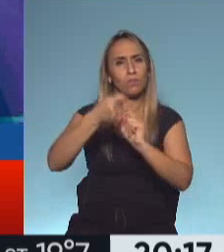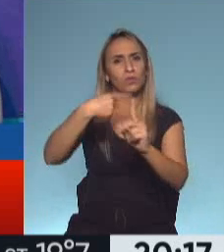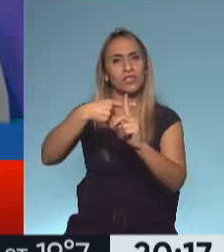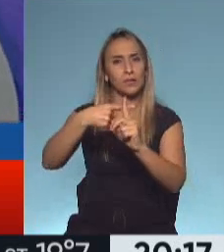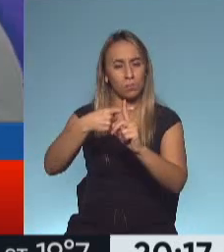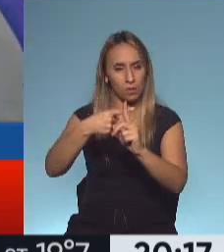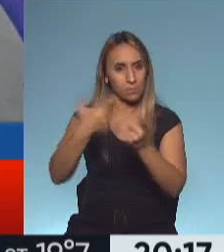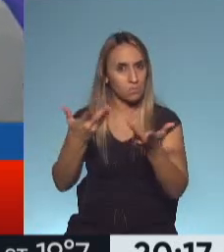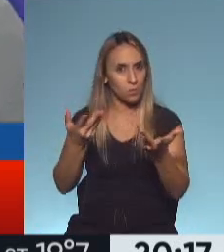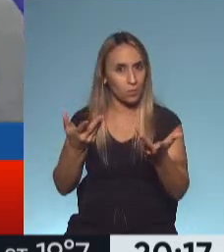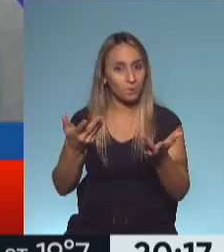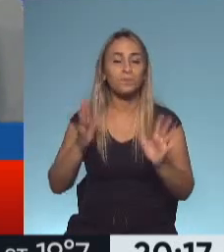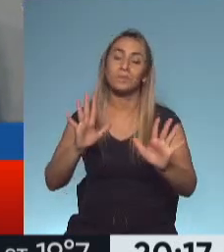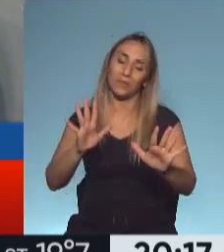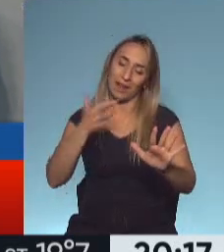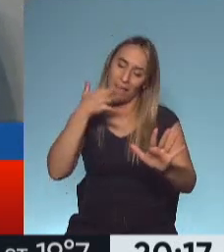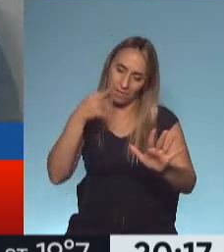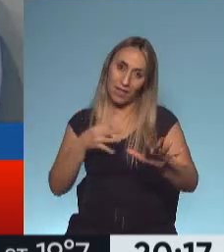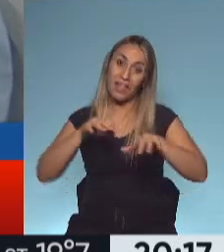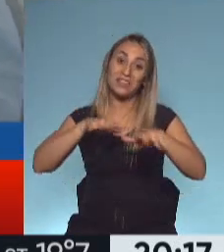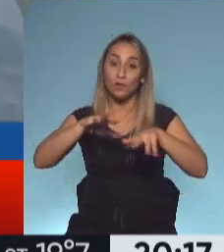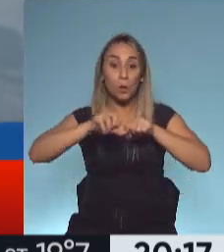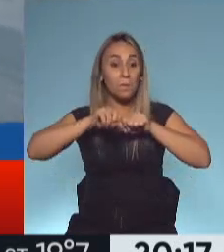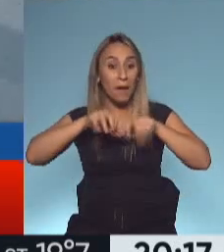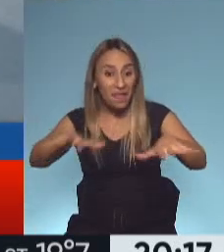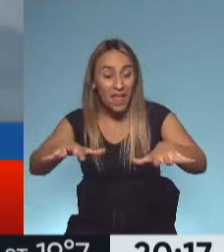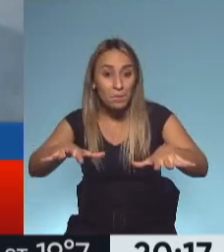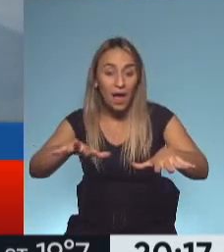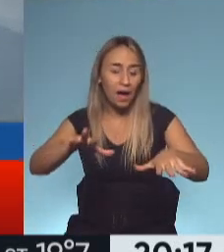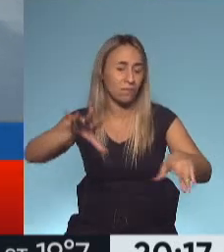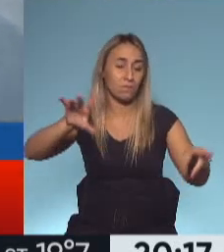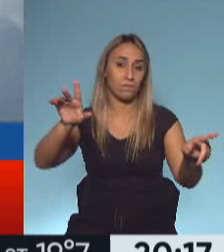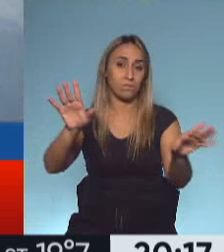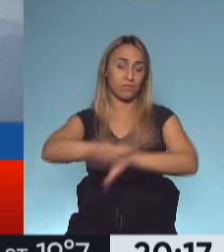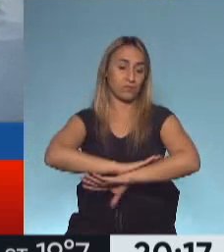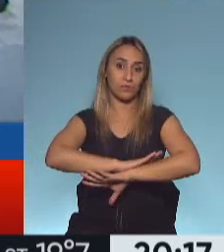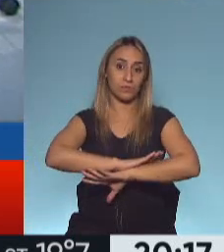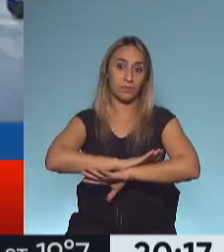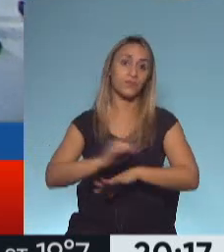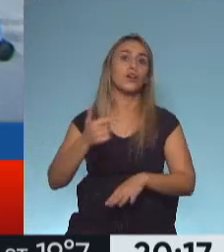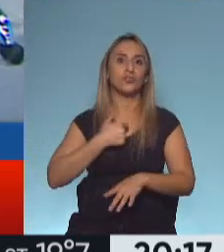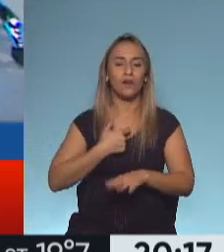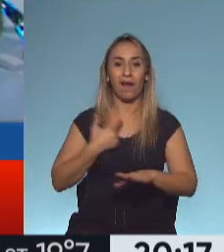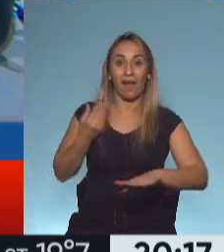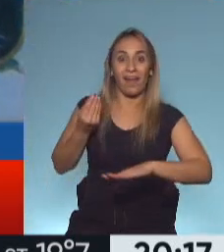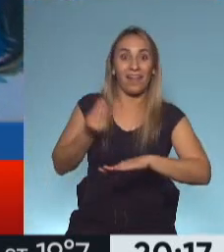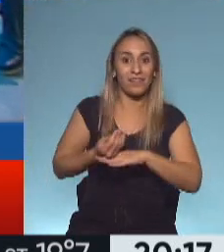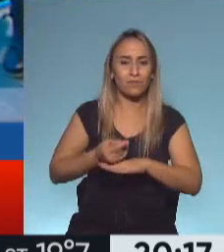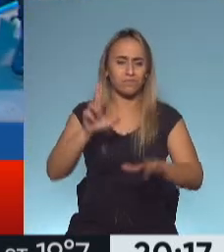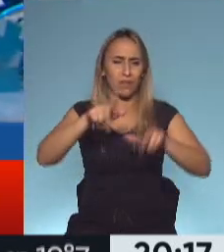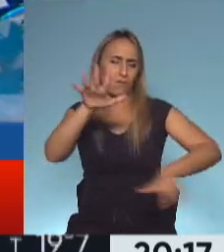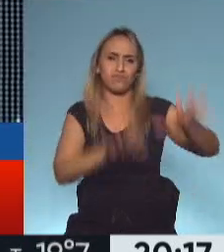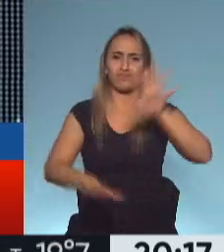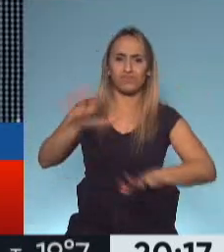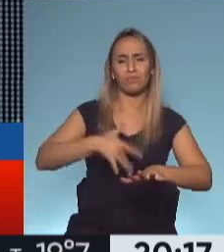La pandemia ha cambiado absolutamente la situación. Yo vine con un plan y en el medio bajamos 5 escalones y me tuve que concentrar en el tema alimentario. Yo vine con la idea de hacer la tarjeta